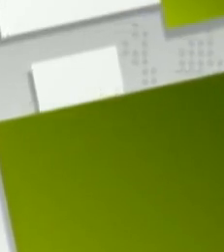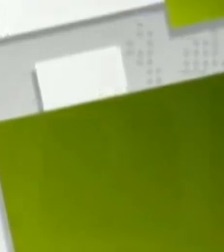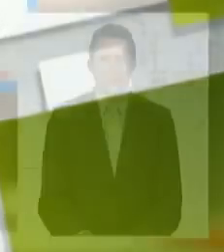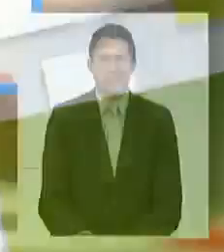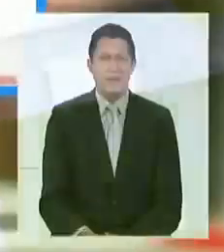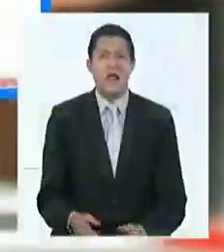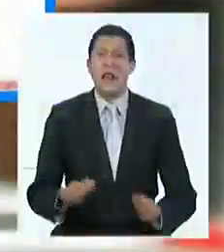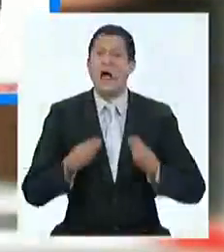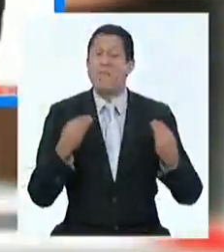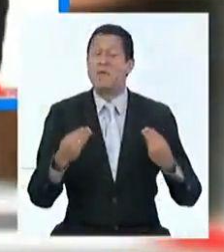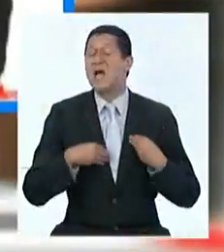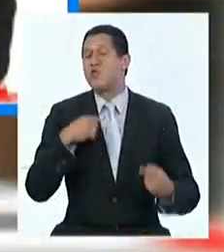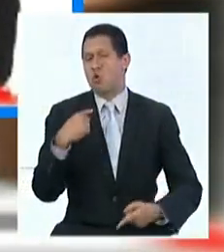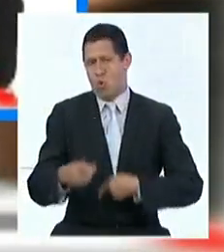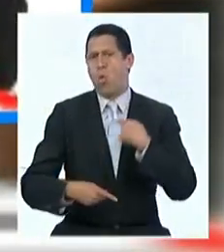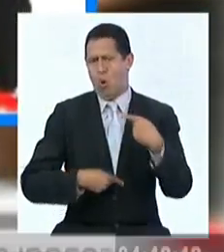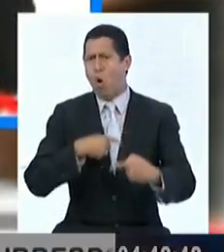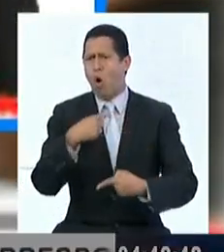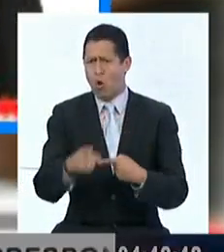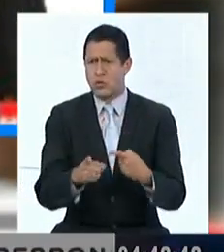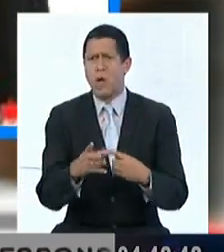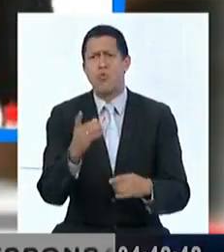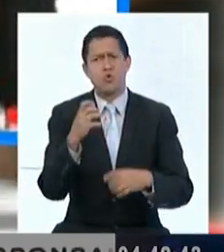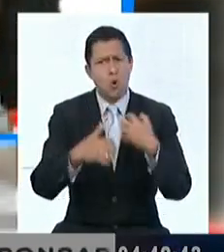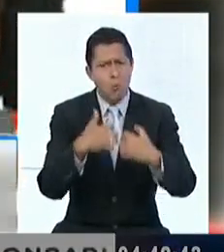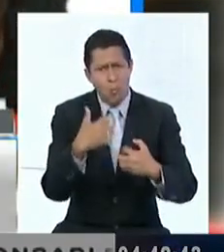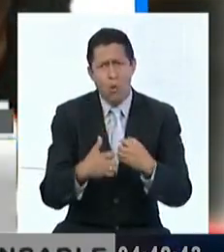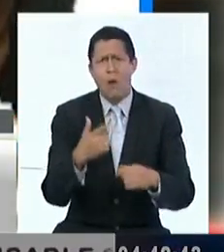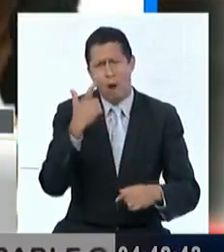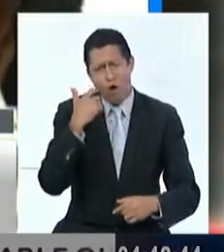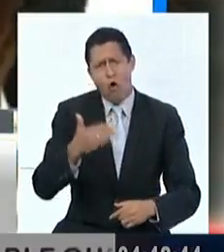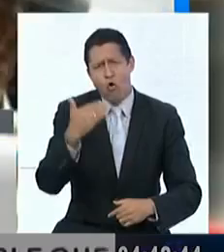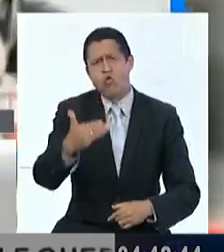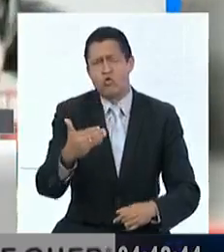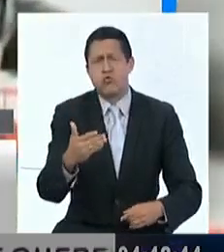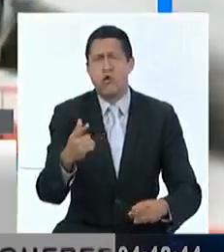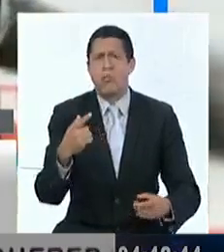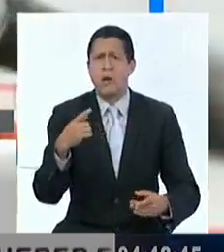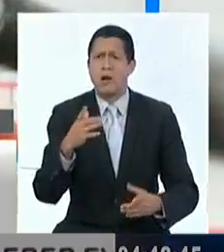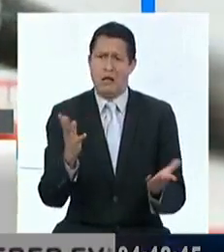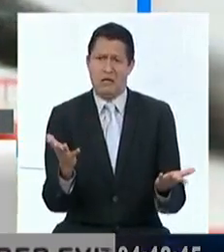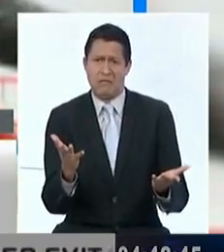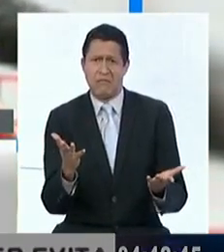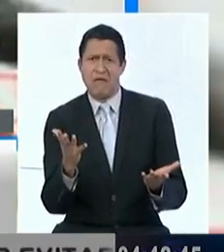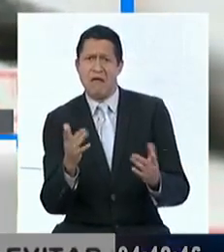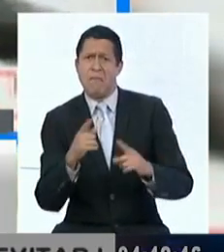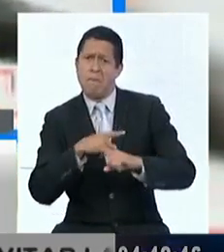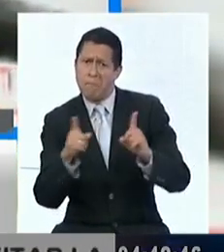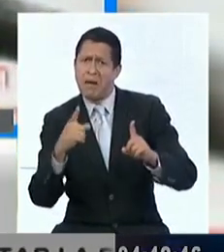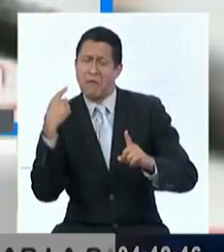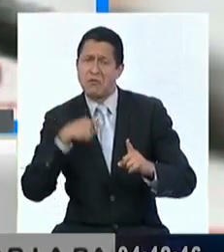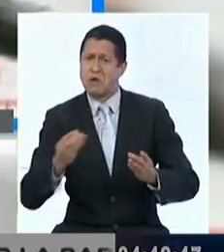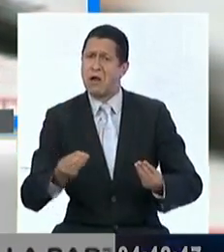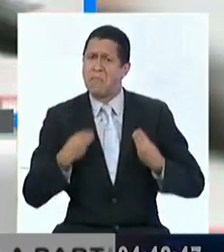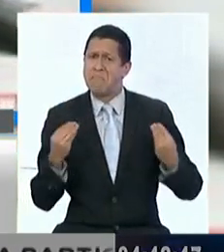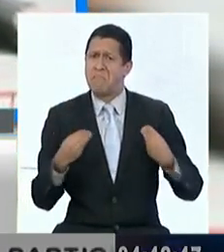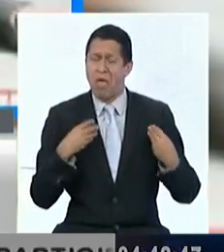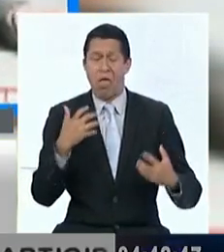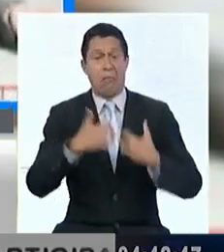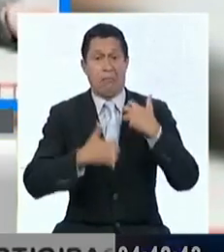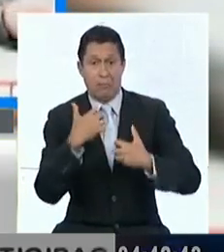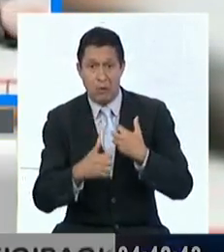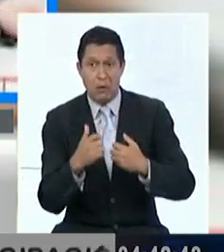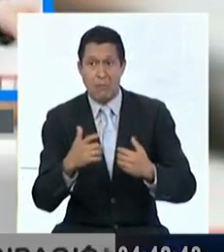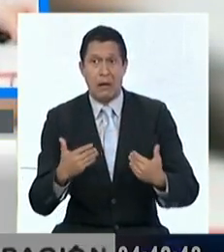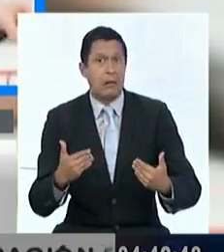la vida cotidiana implica muchas situaciones habituales con las que lidiamos a día a día pero tener una vida alterada puede